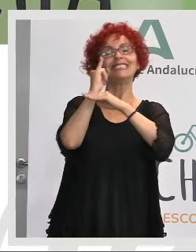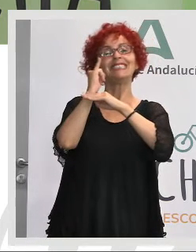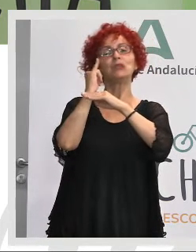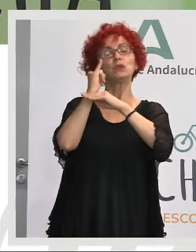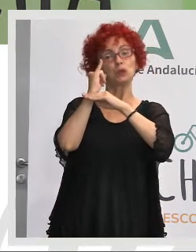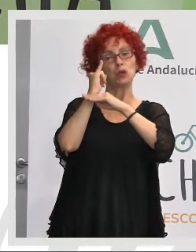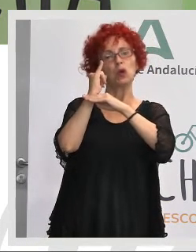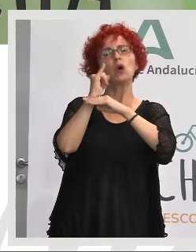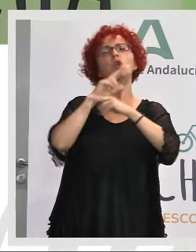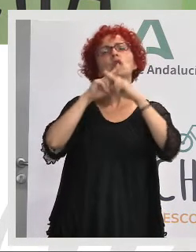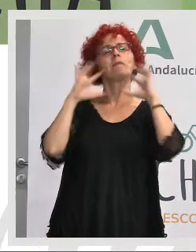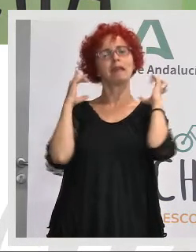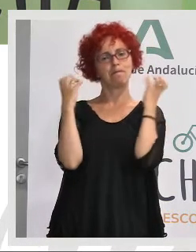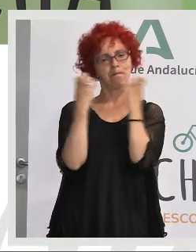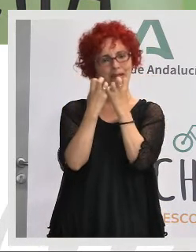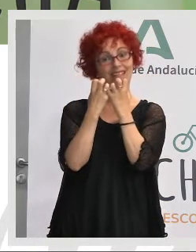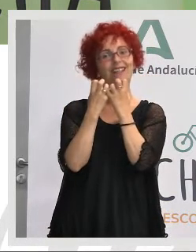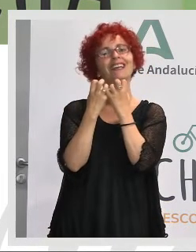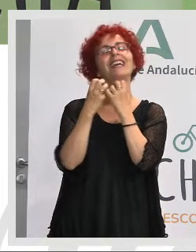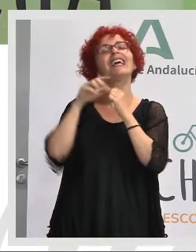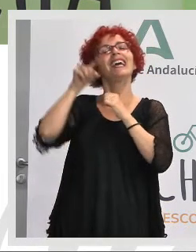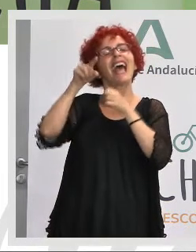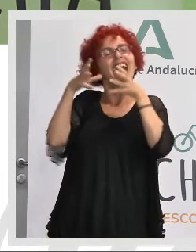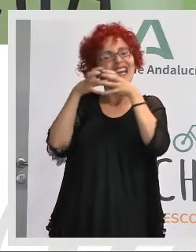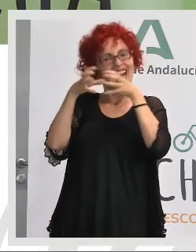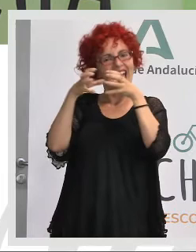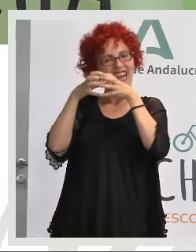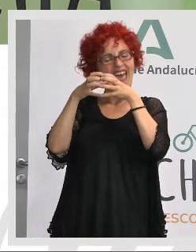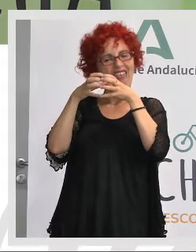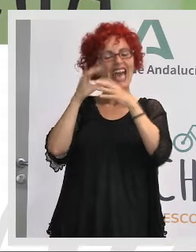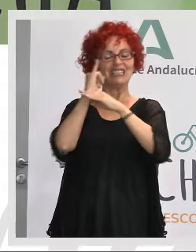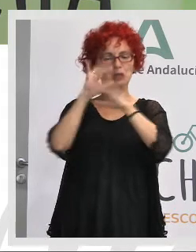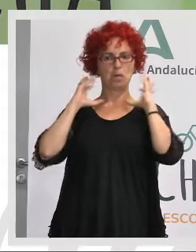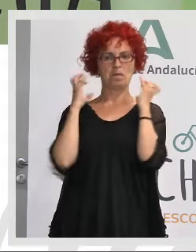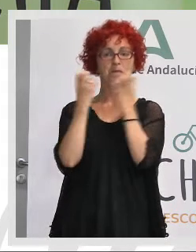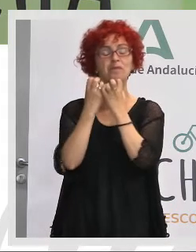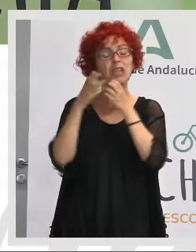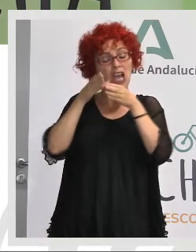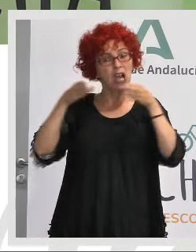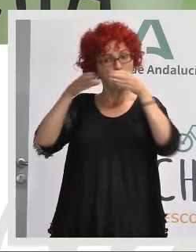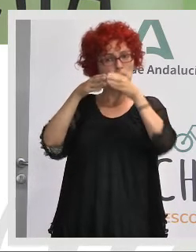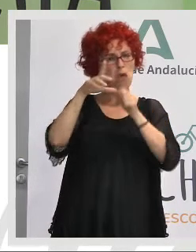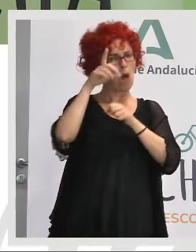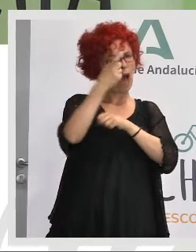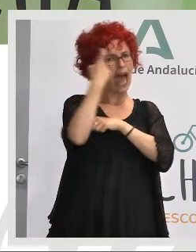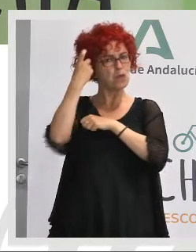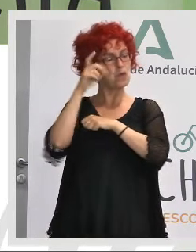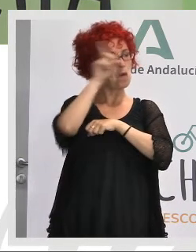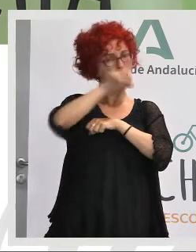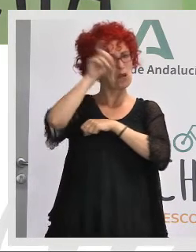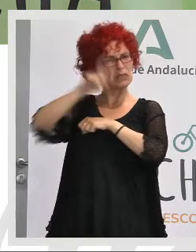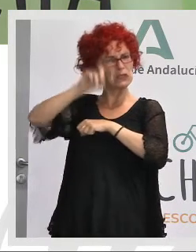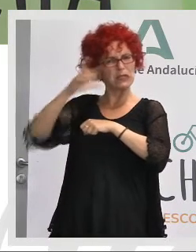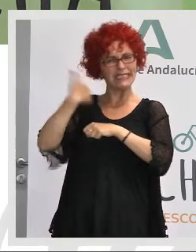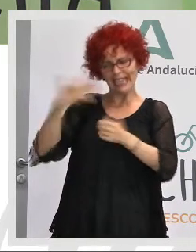Secundaria Blas Infante de Ojíjares, Granada. Un grupo de alumnos y profesores trabajan desde hace